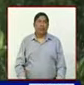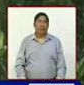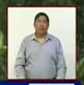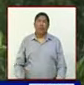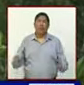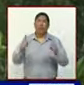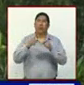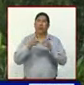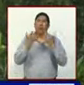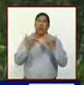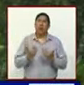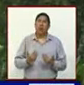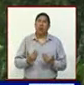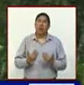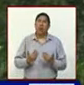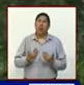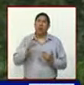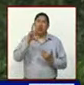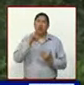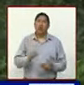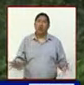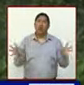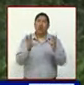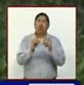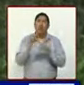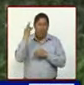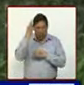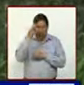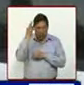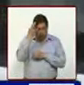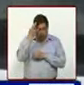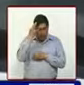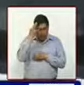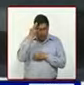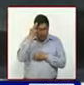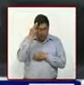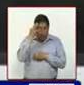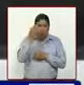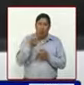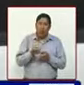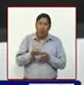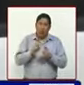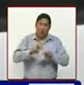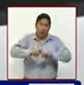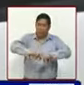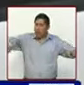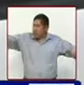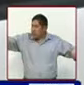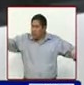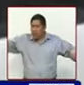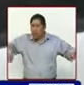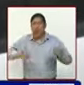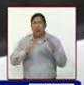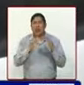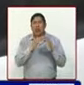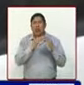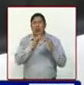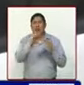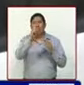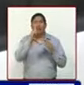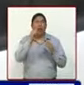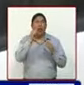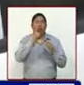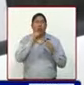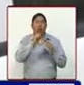Hasta el momento no hemos tenido reunión con el fiscal desde el allanamiento que ha habido en la casa de